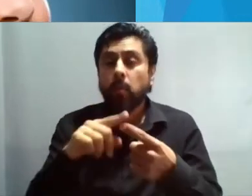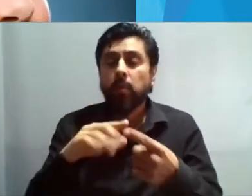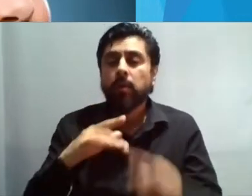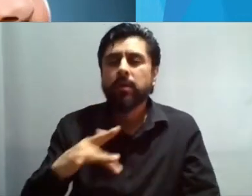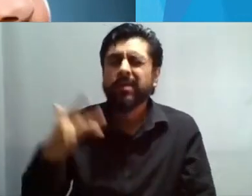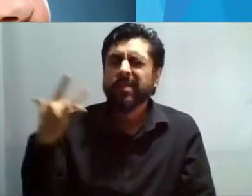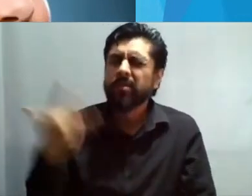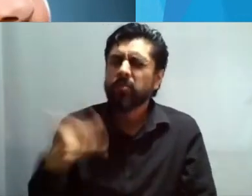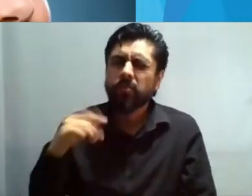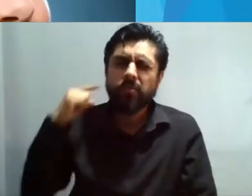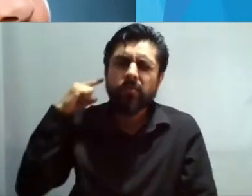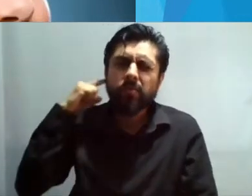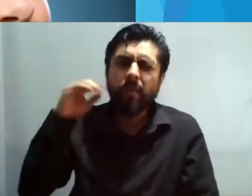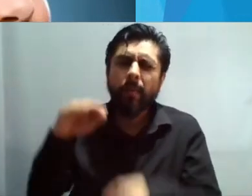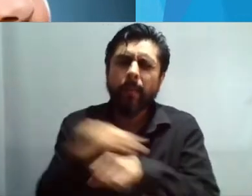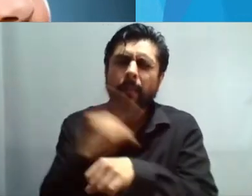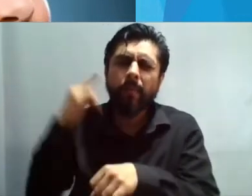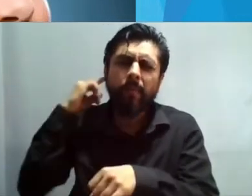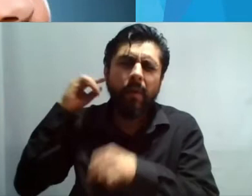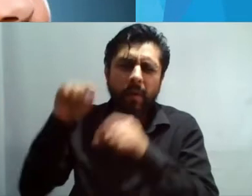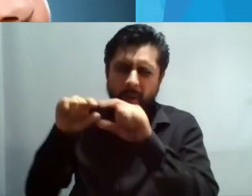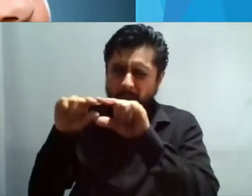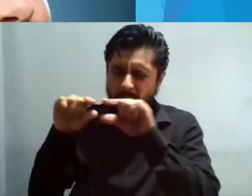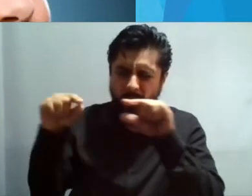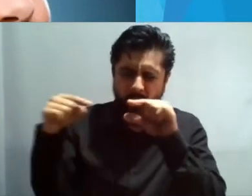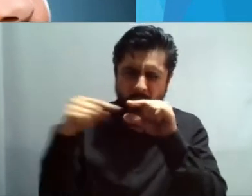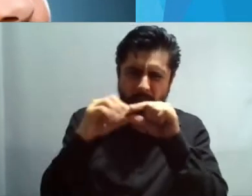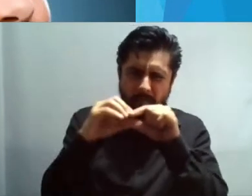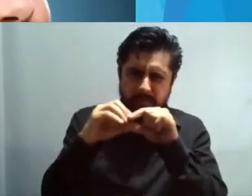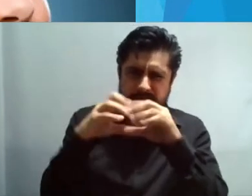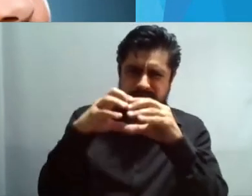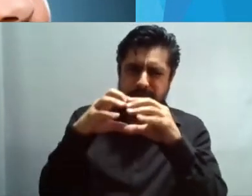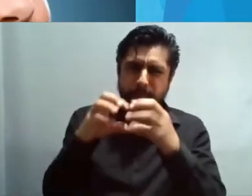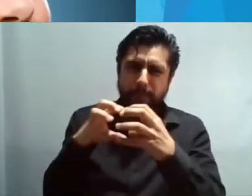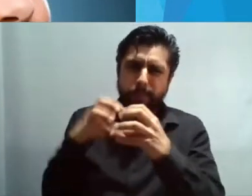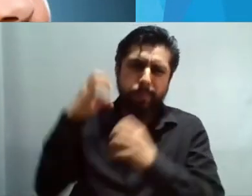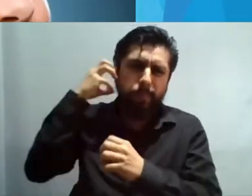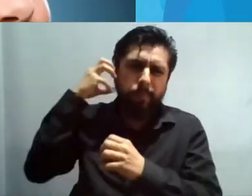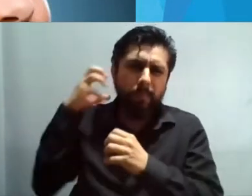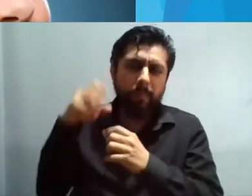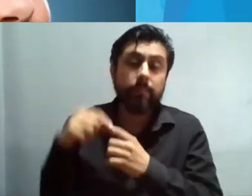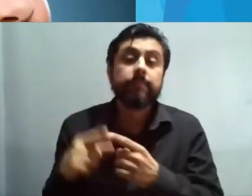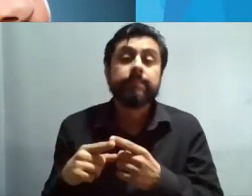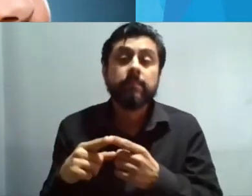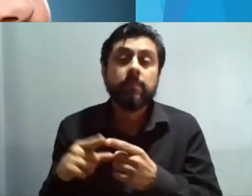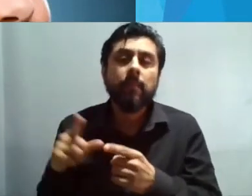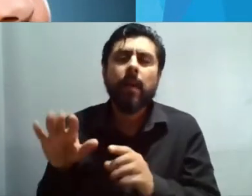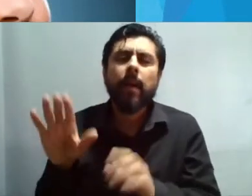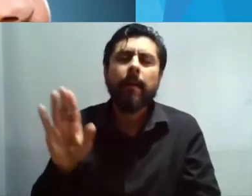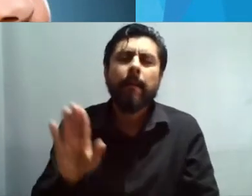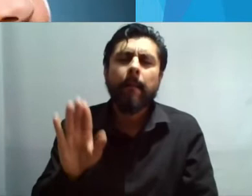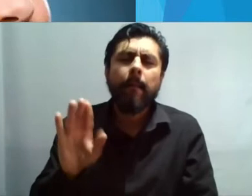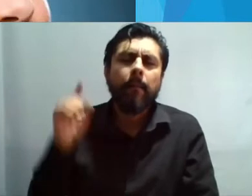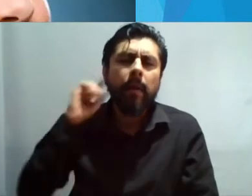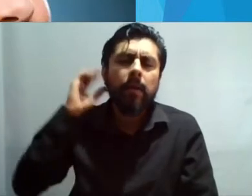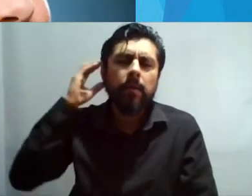conducto tiende a cerrarse, a inflamarse. Como también se inflama y tiende a cerrarse, se percibe un oído tapado, como que tenemos